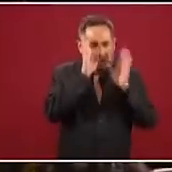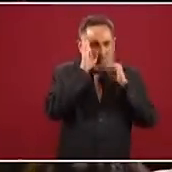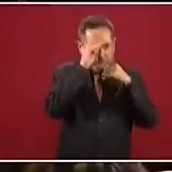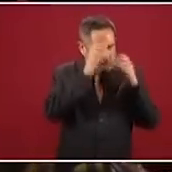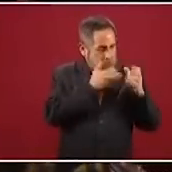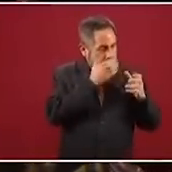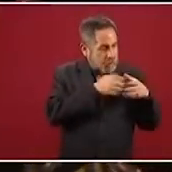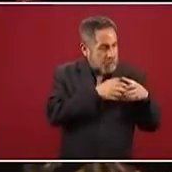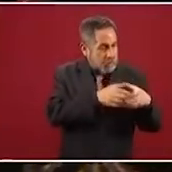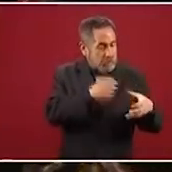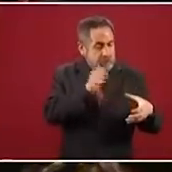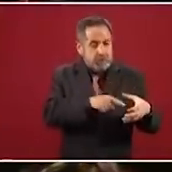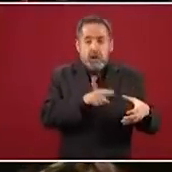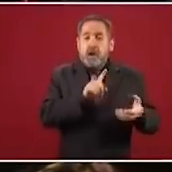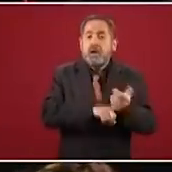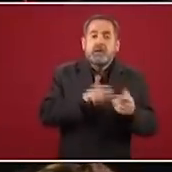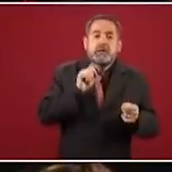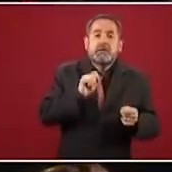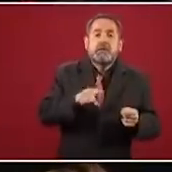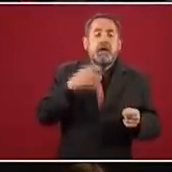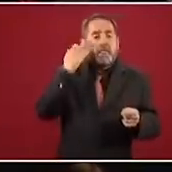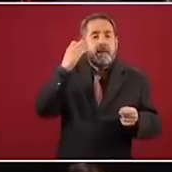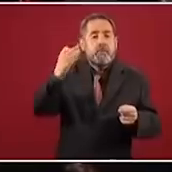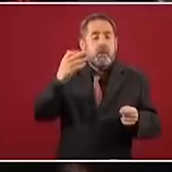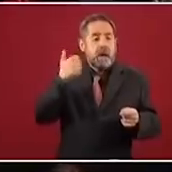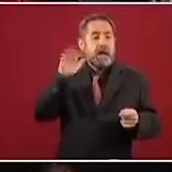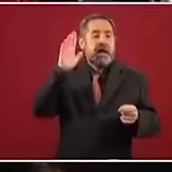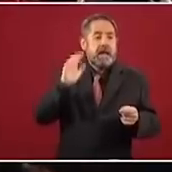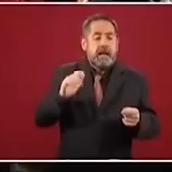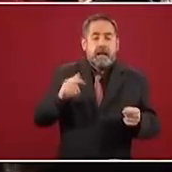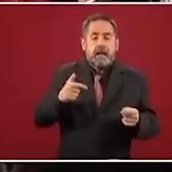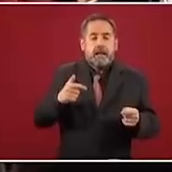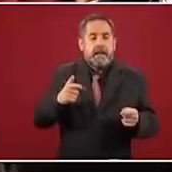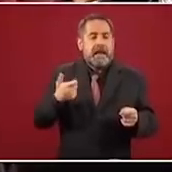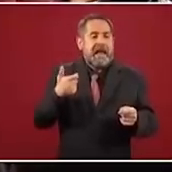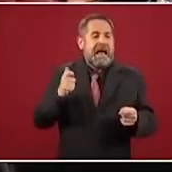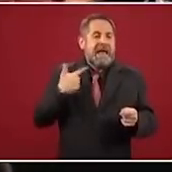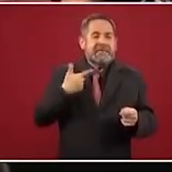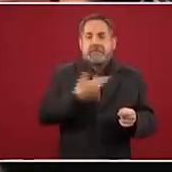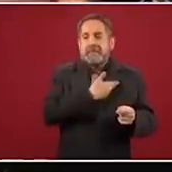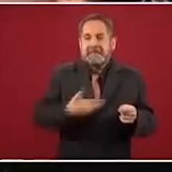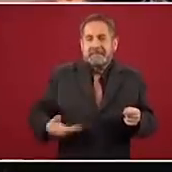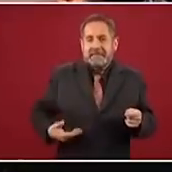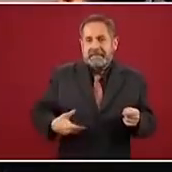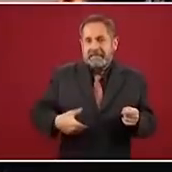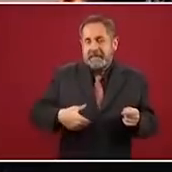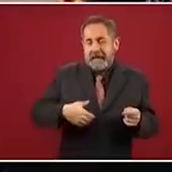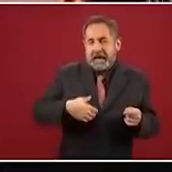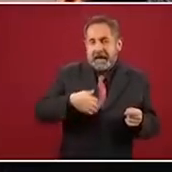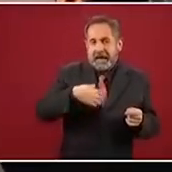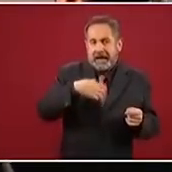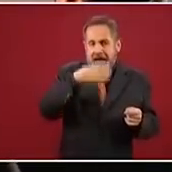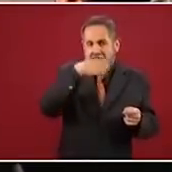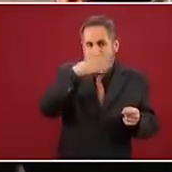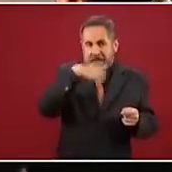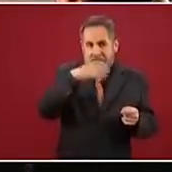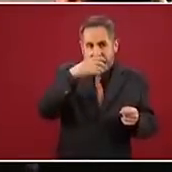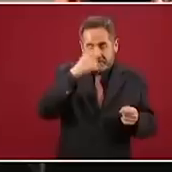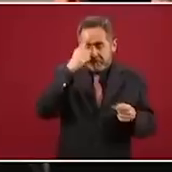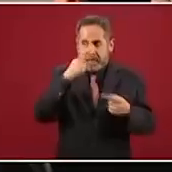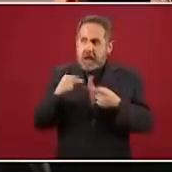durante el gobierno del presidente Cárdenas para oponerse a la política